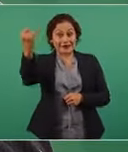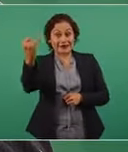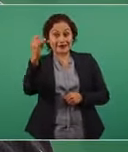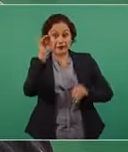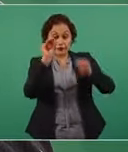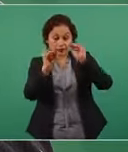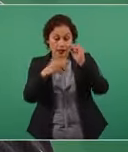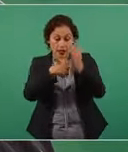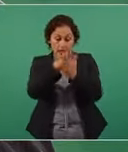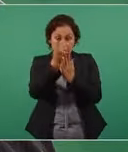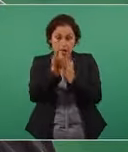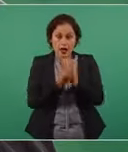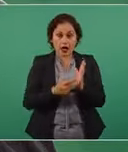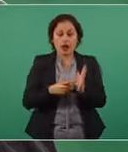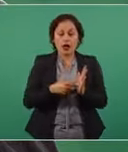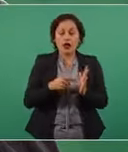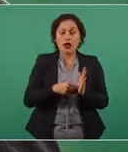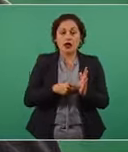de